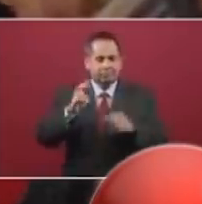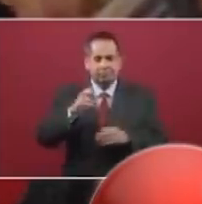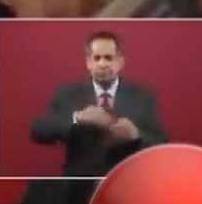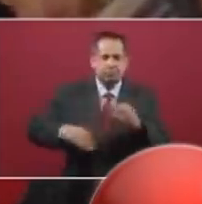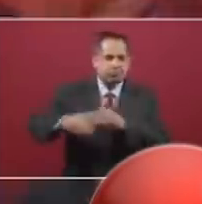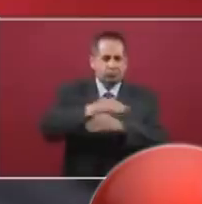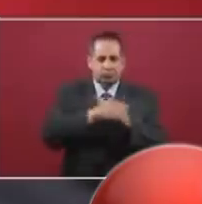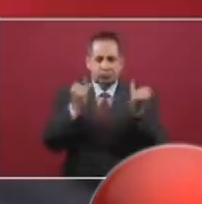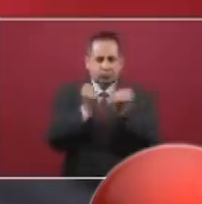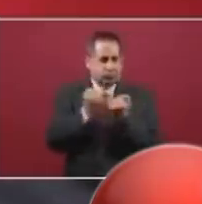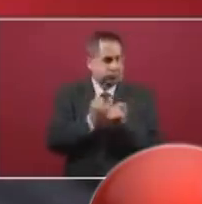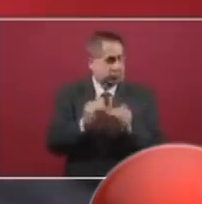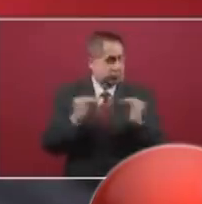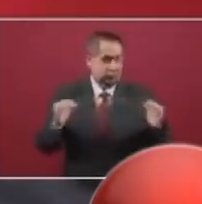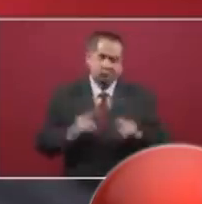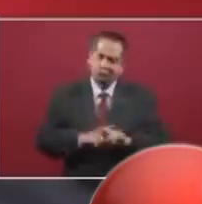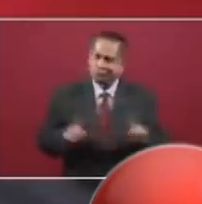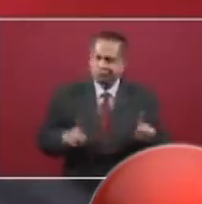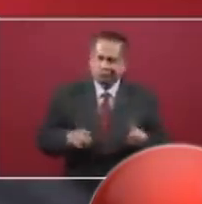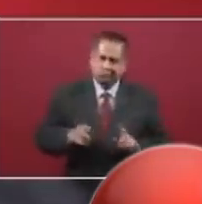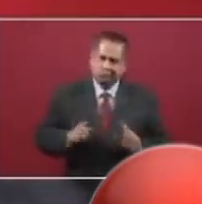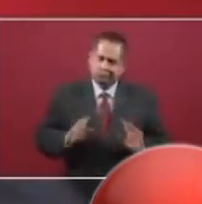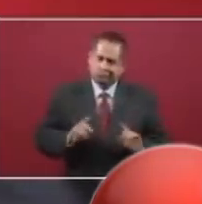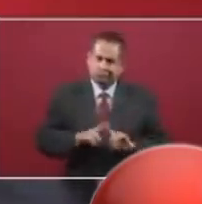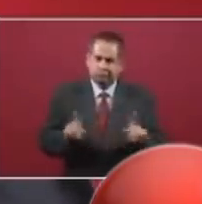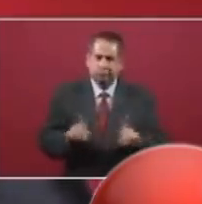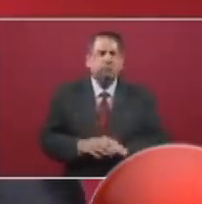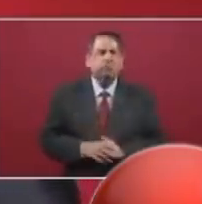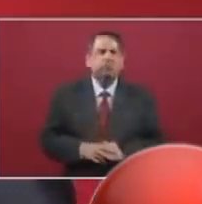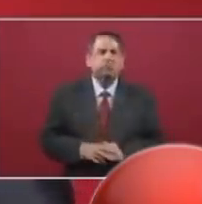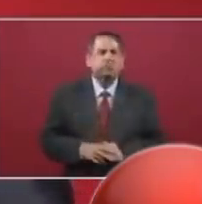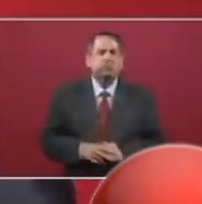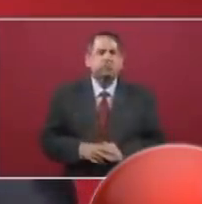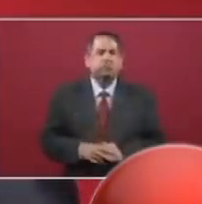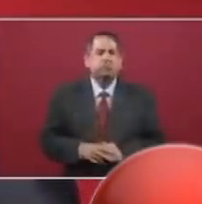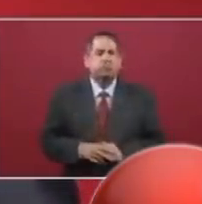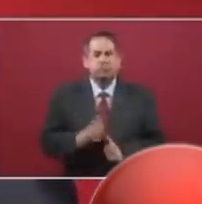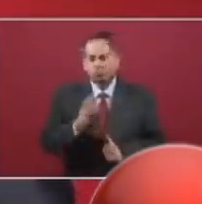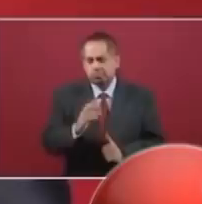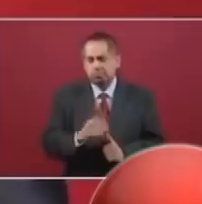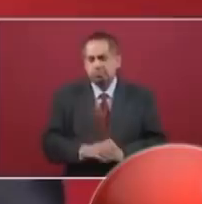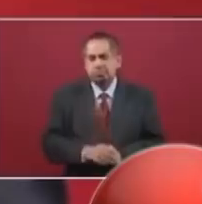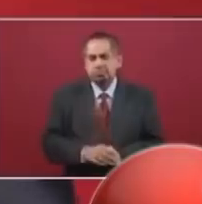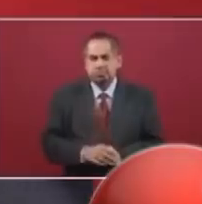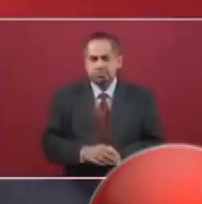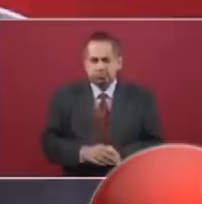y no todos somos iguales. Muchas gracias, señor presidente. Sí,